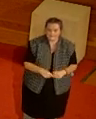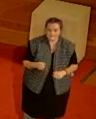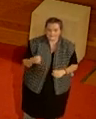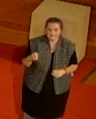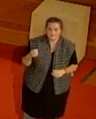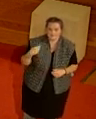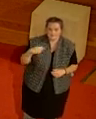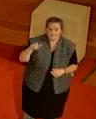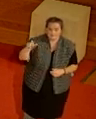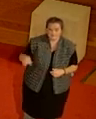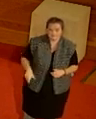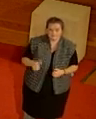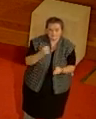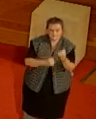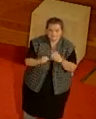retirado